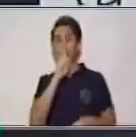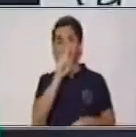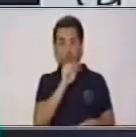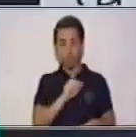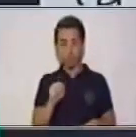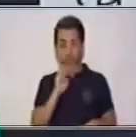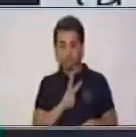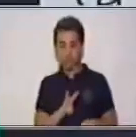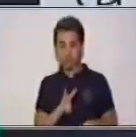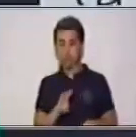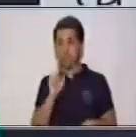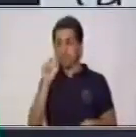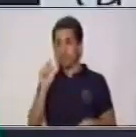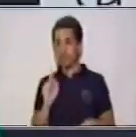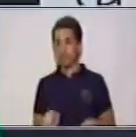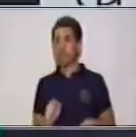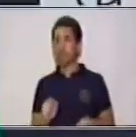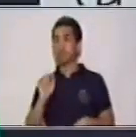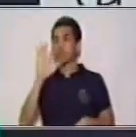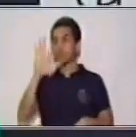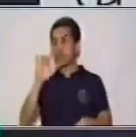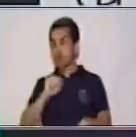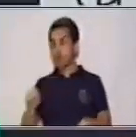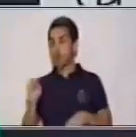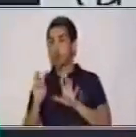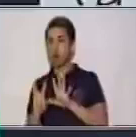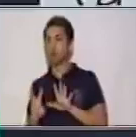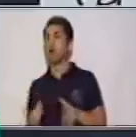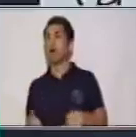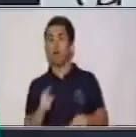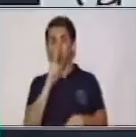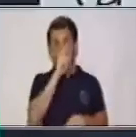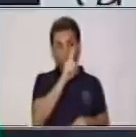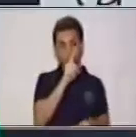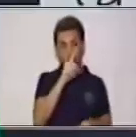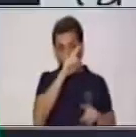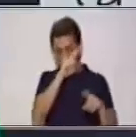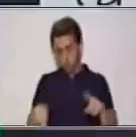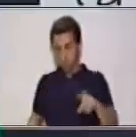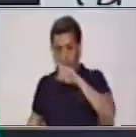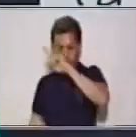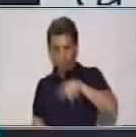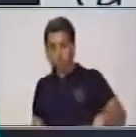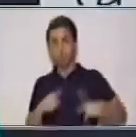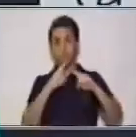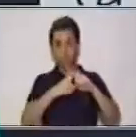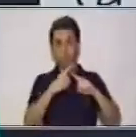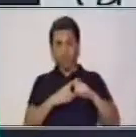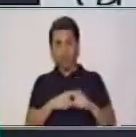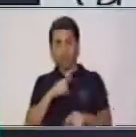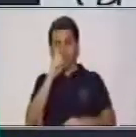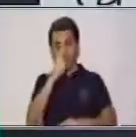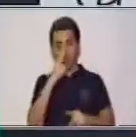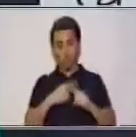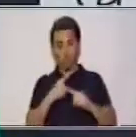por 8, resultado arriba. 3 por 5, resultado